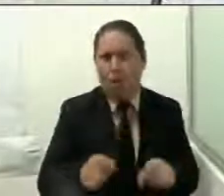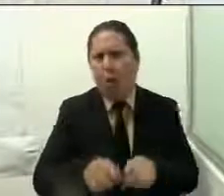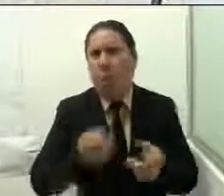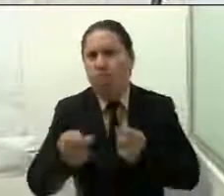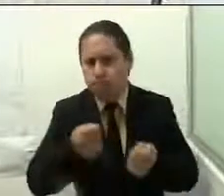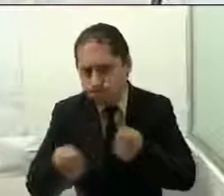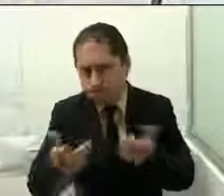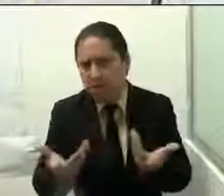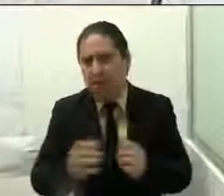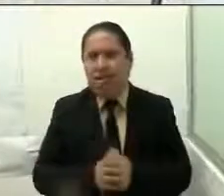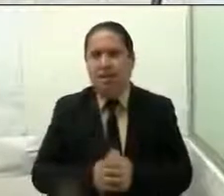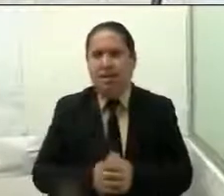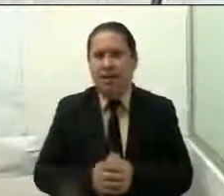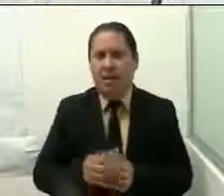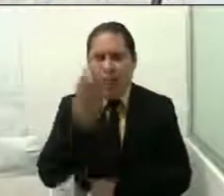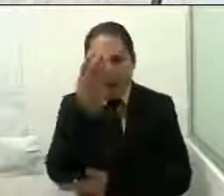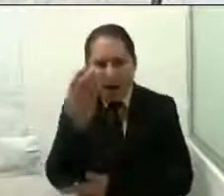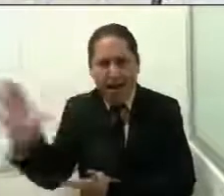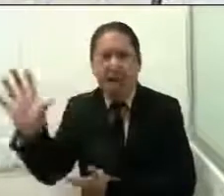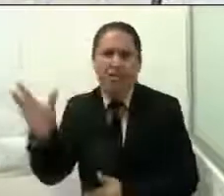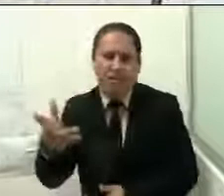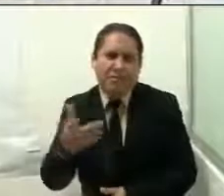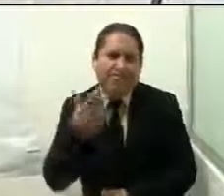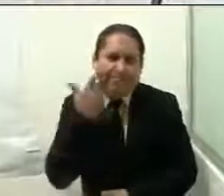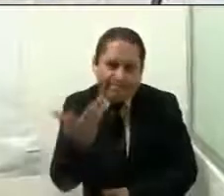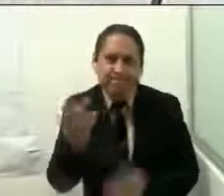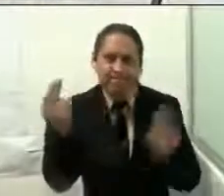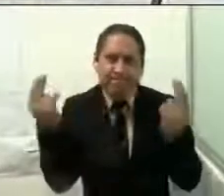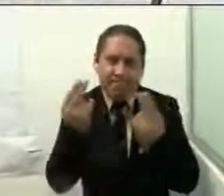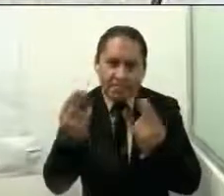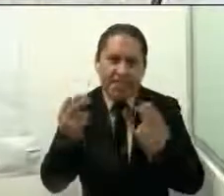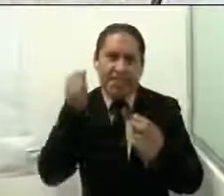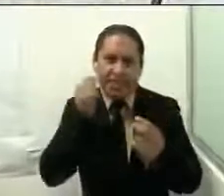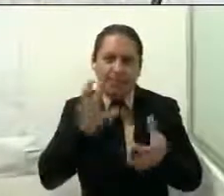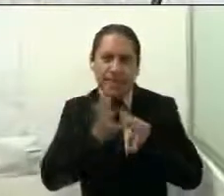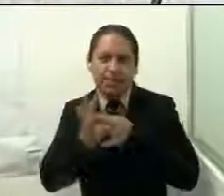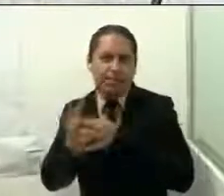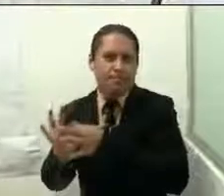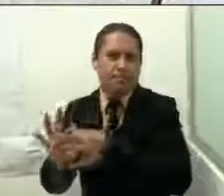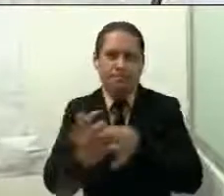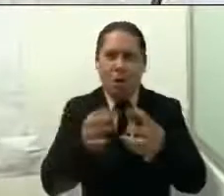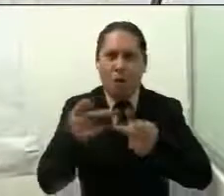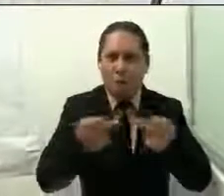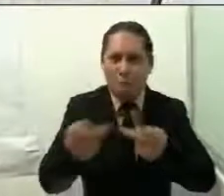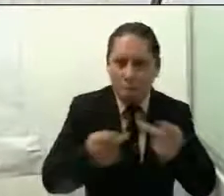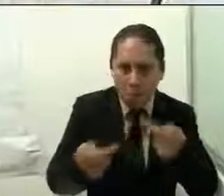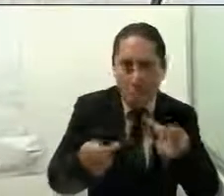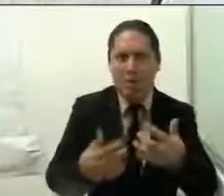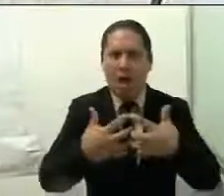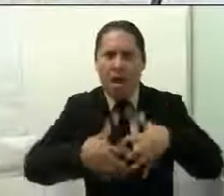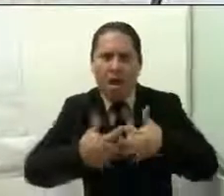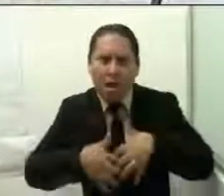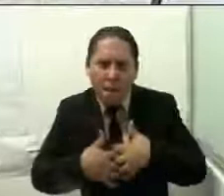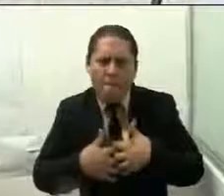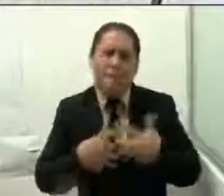productivo requiere de financiamiento para integrar las cadenas productivas de micro y pequeñas agroindustrias